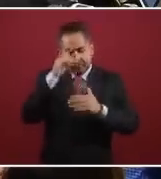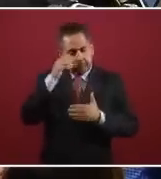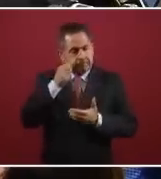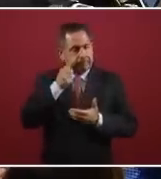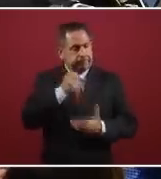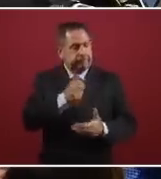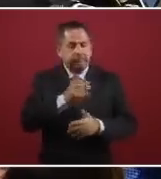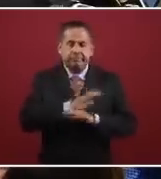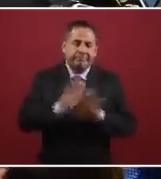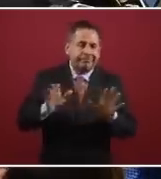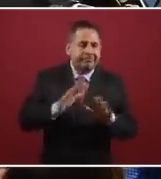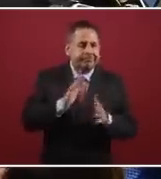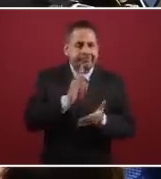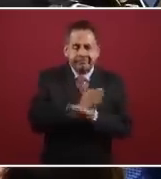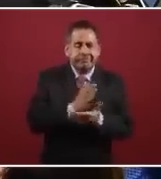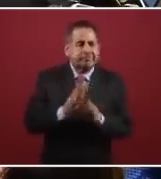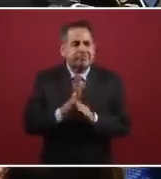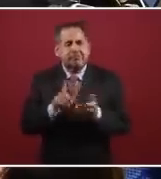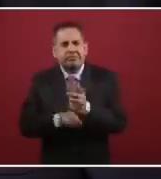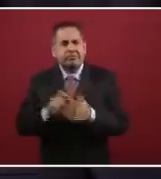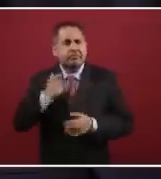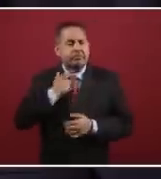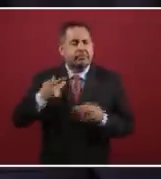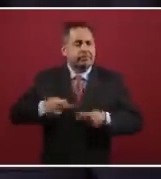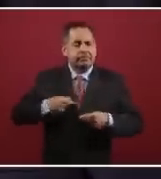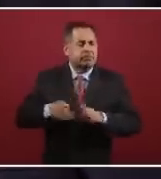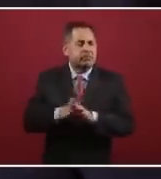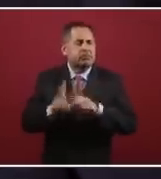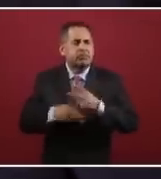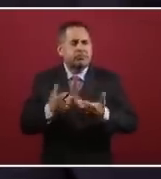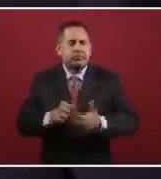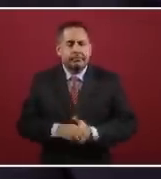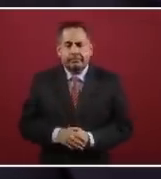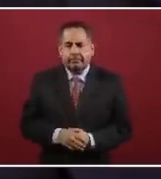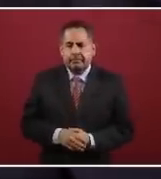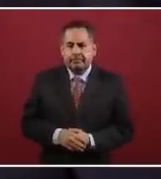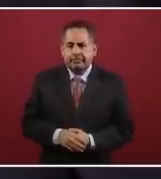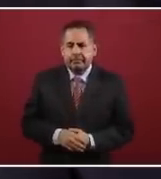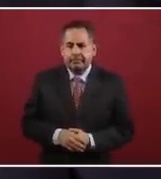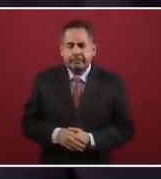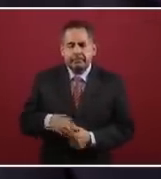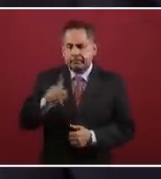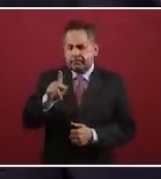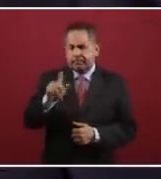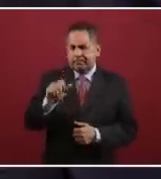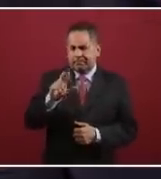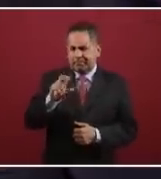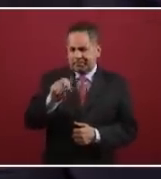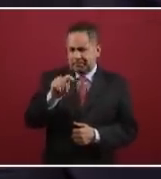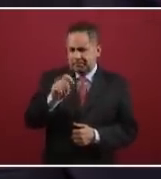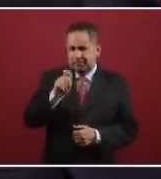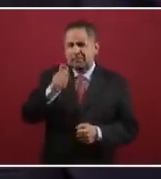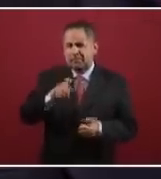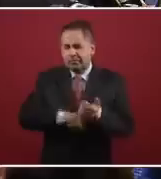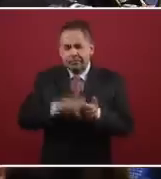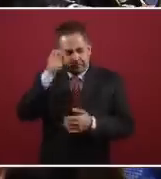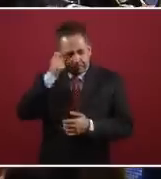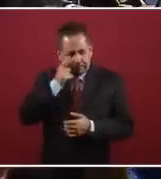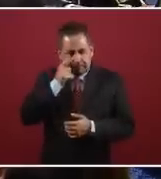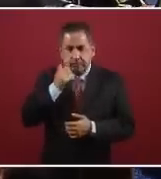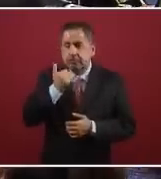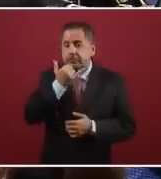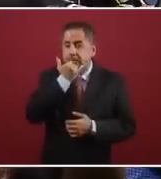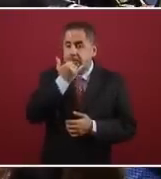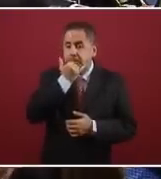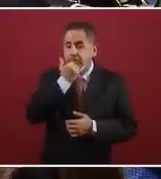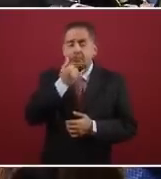ocasionen esta molestia con los ex empleados. Bueno, la parota es Guerrero. Perdón, la